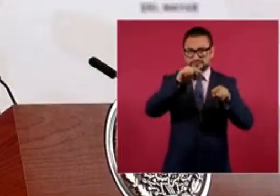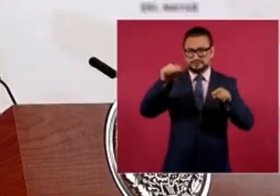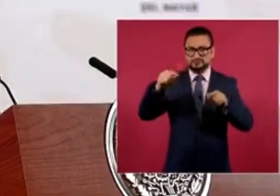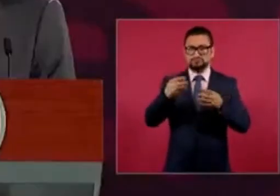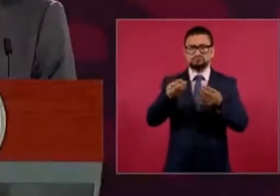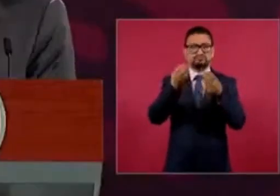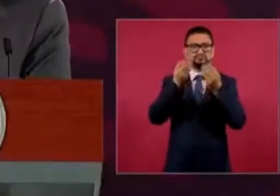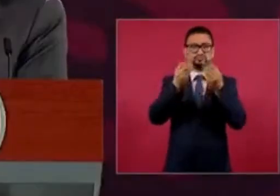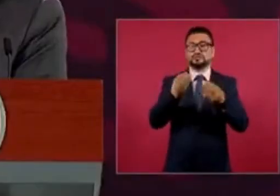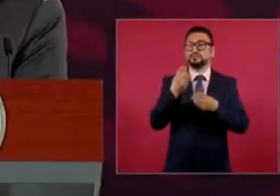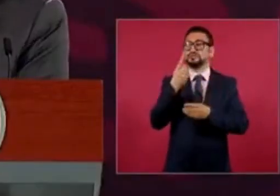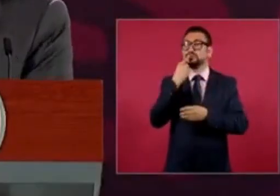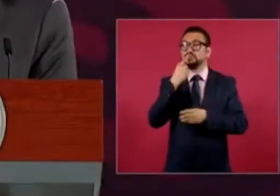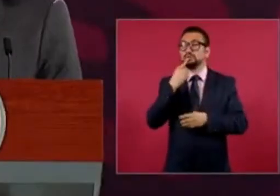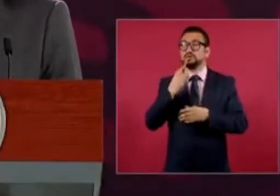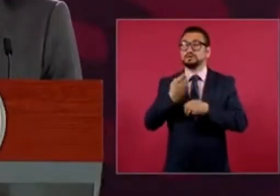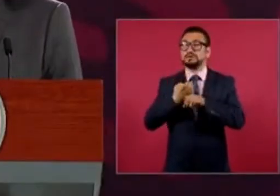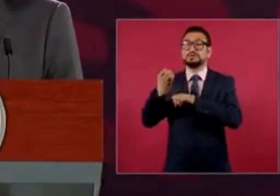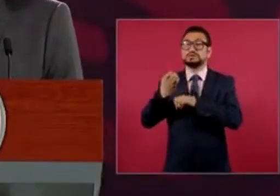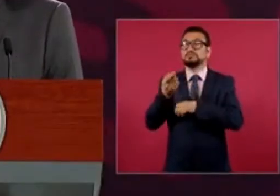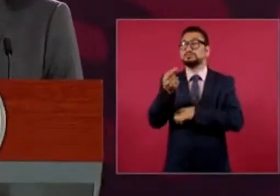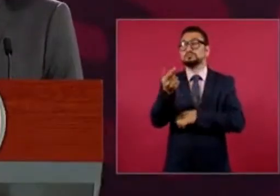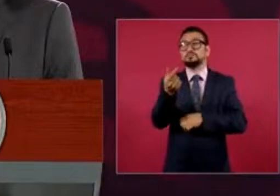que policías estatales y municipales.